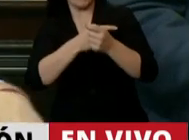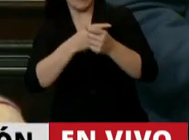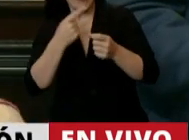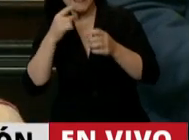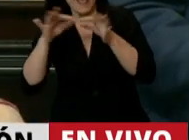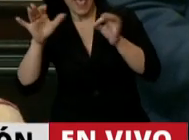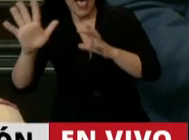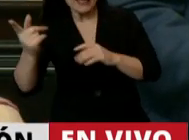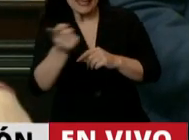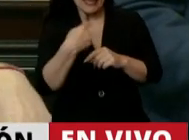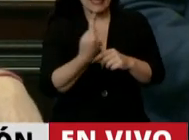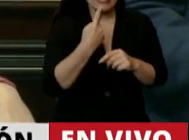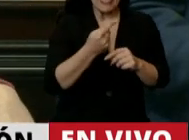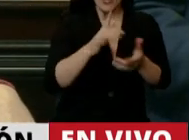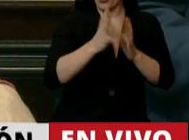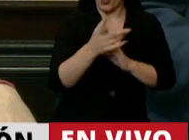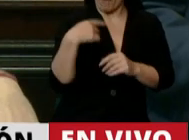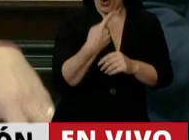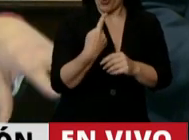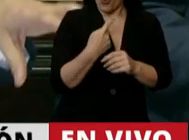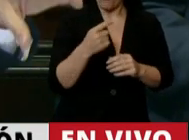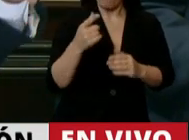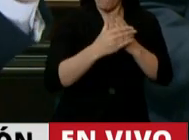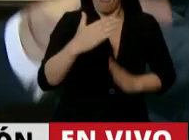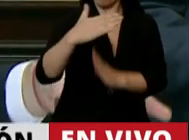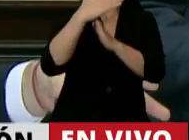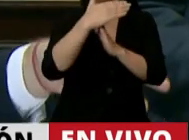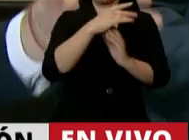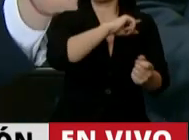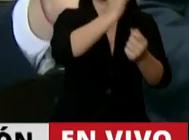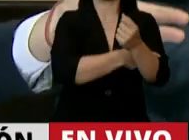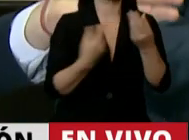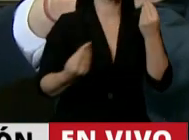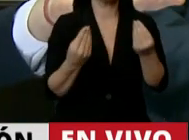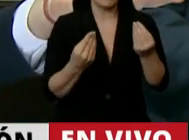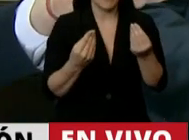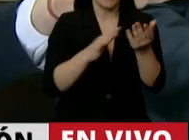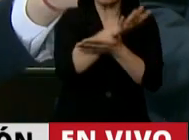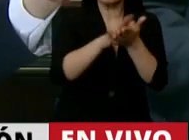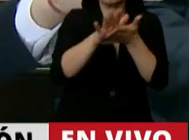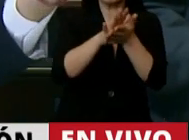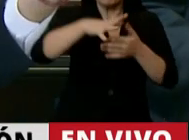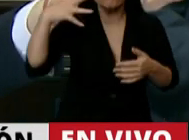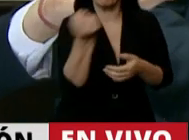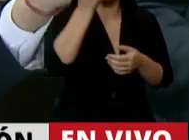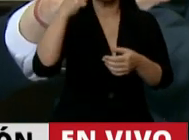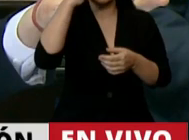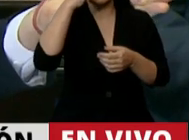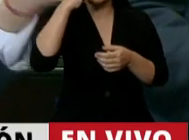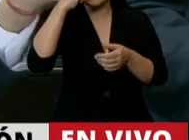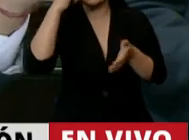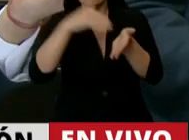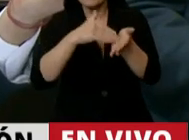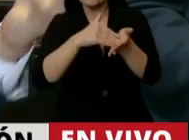como esas atribuciones de la jefatura de gabinete, fueron para quitar 77 millones de los fondos reservados de la